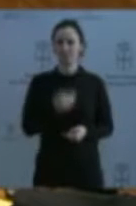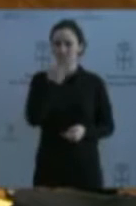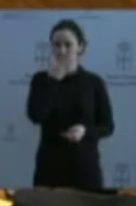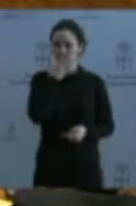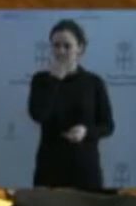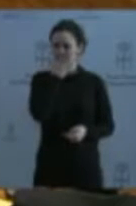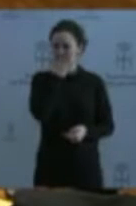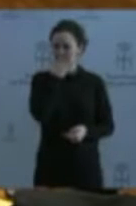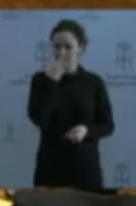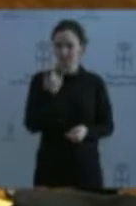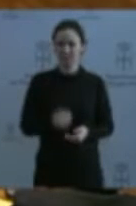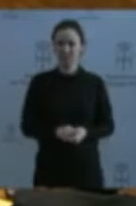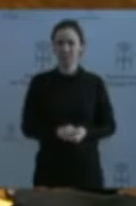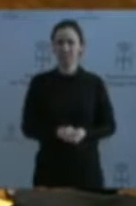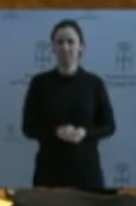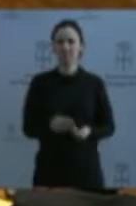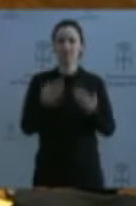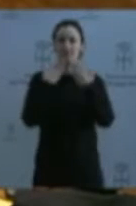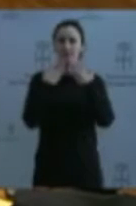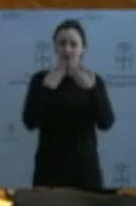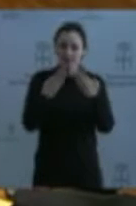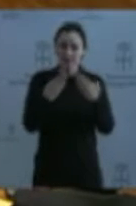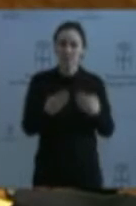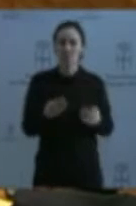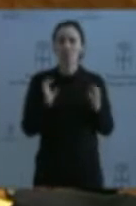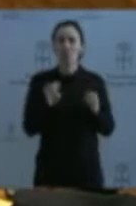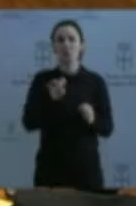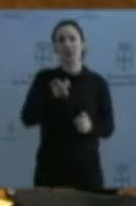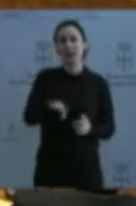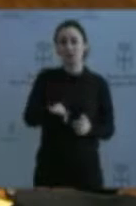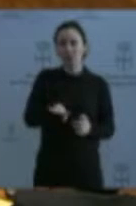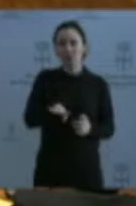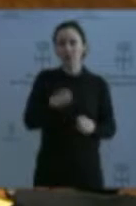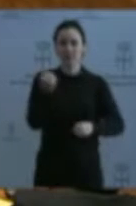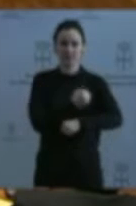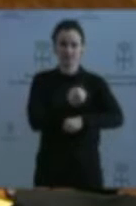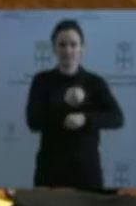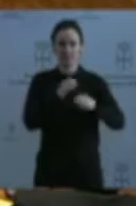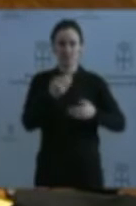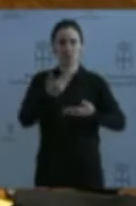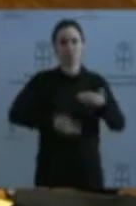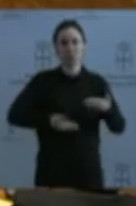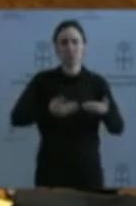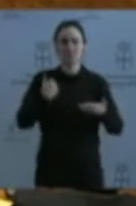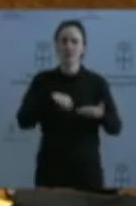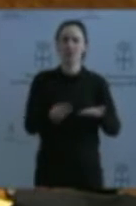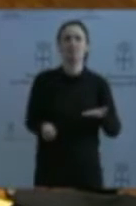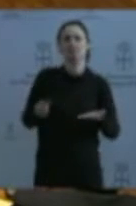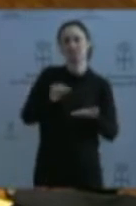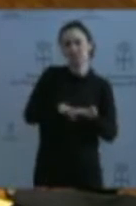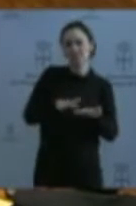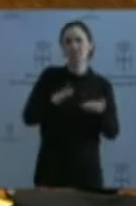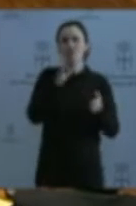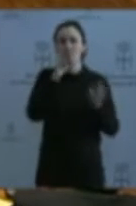Gracias. Nosotros el 14 de diciembre recogía ya la prensa nuestra opinión negativa a la deslocalización del IPLA de Villaviciosa. En este